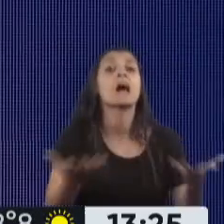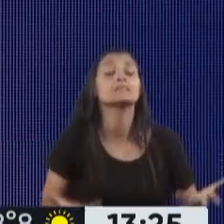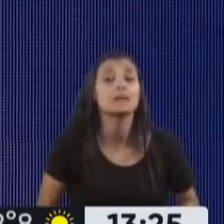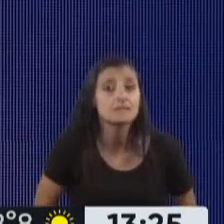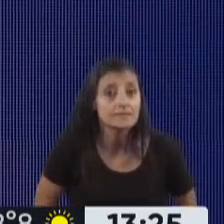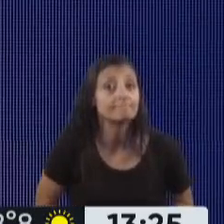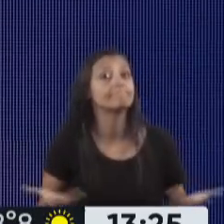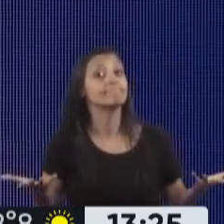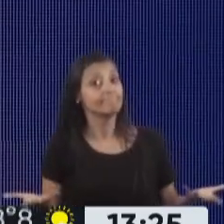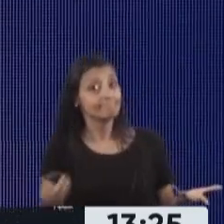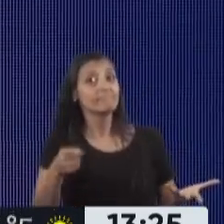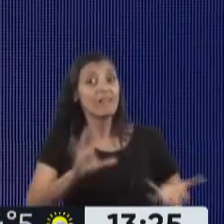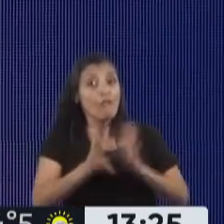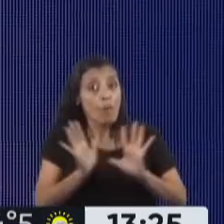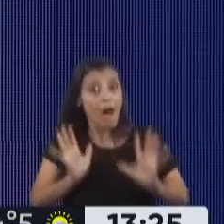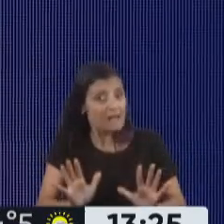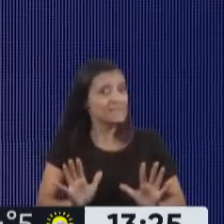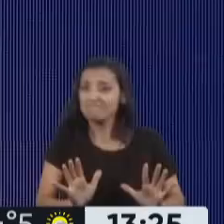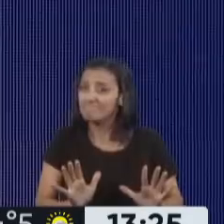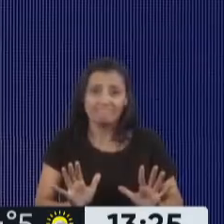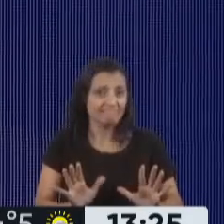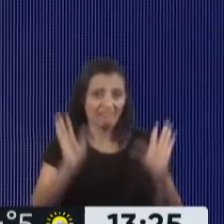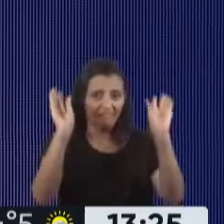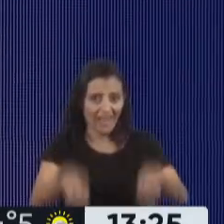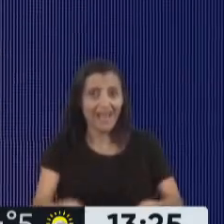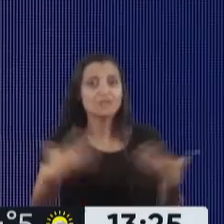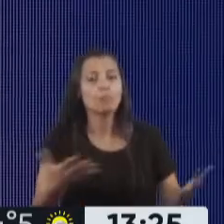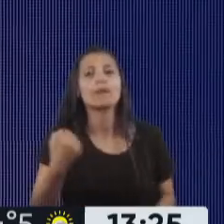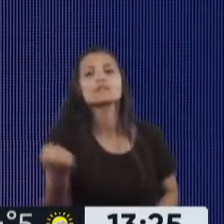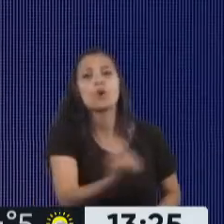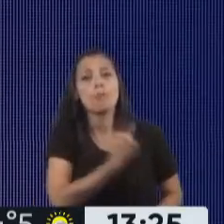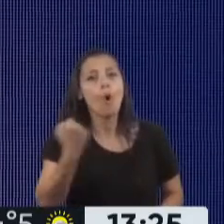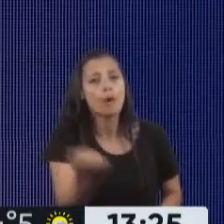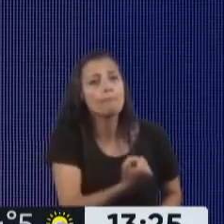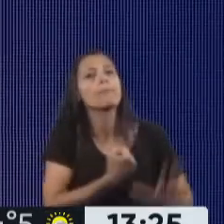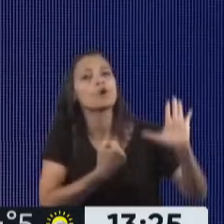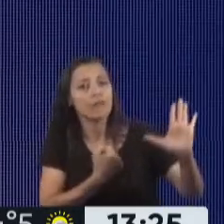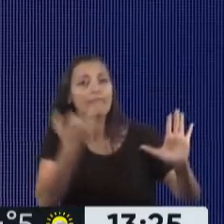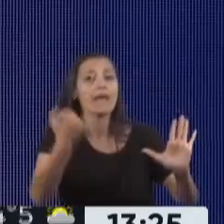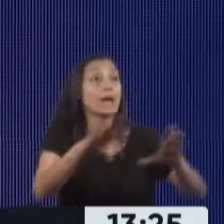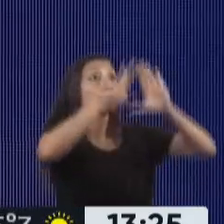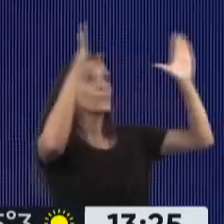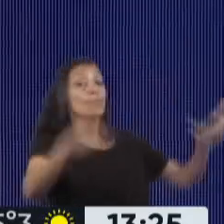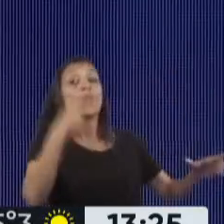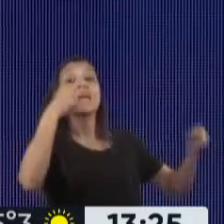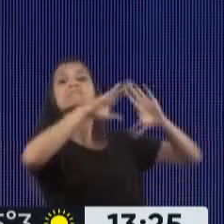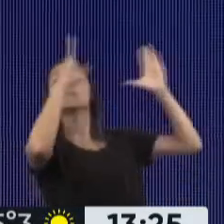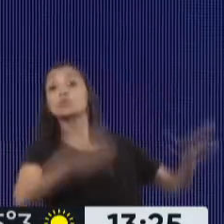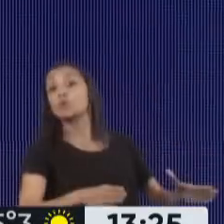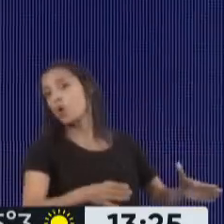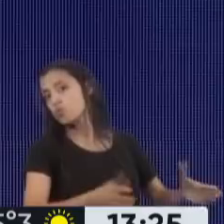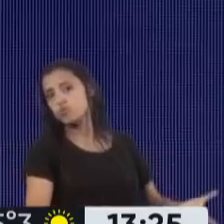digo, el mecanismo no funciona. Es decir, es muy importante, probablemente una de las instituciones más